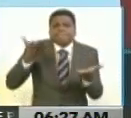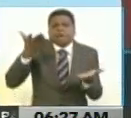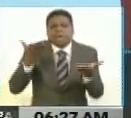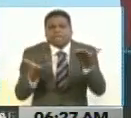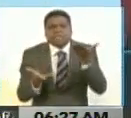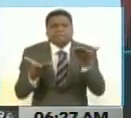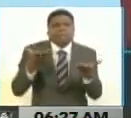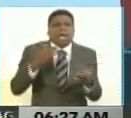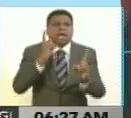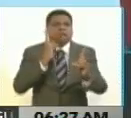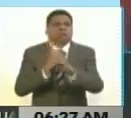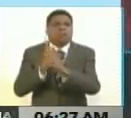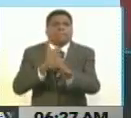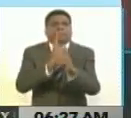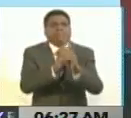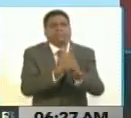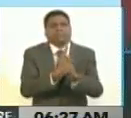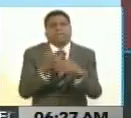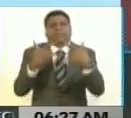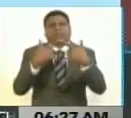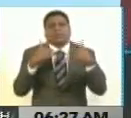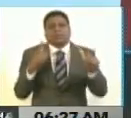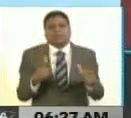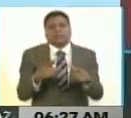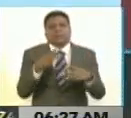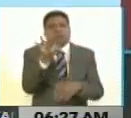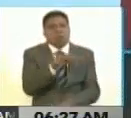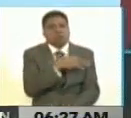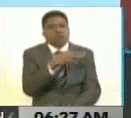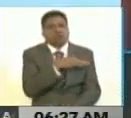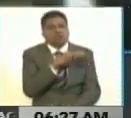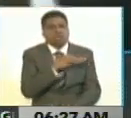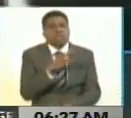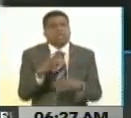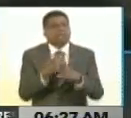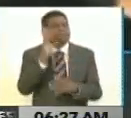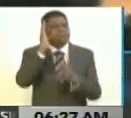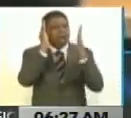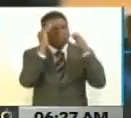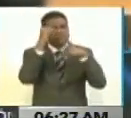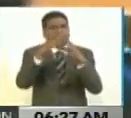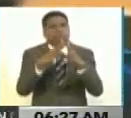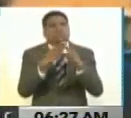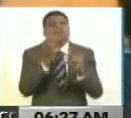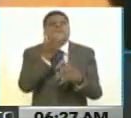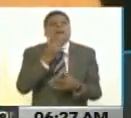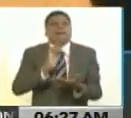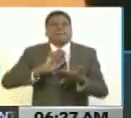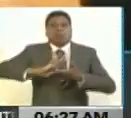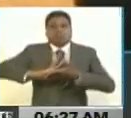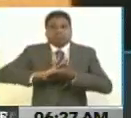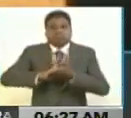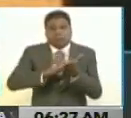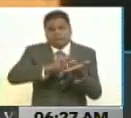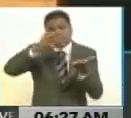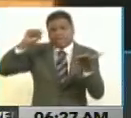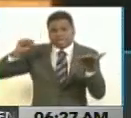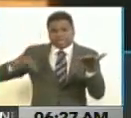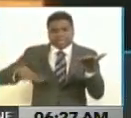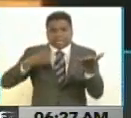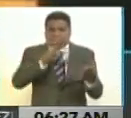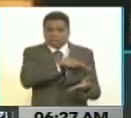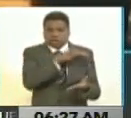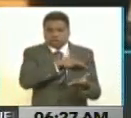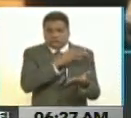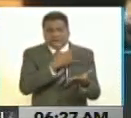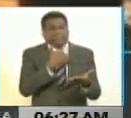la libre competitividad, con una serie de ganancias sociales que siempre se tienen en cuenta. Si tú quitas ese componente social, si tú te quitas esa